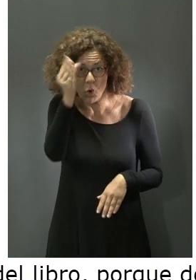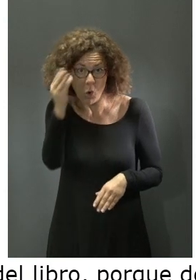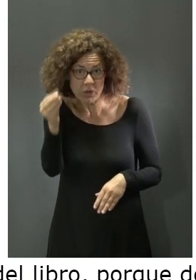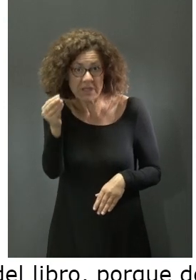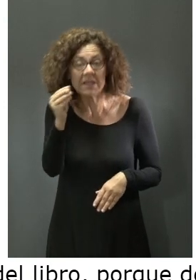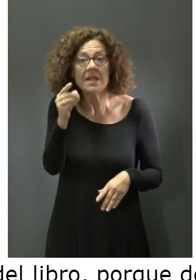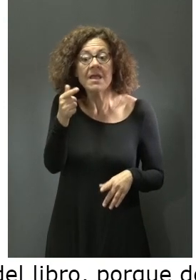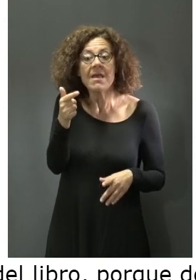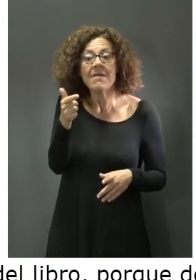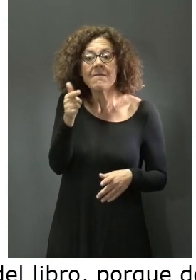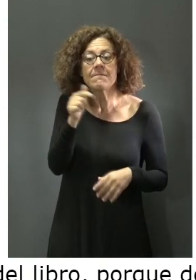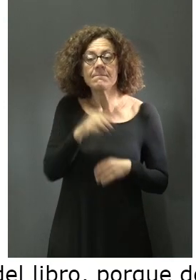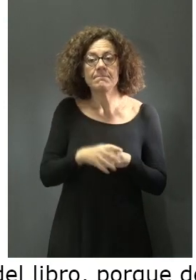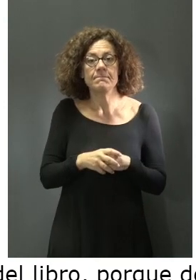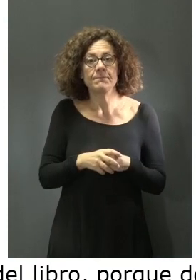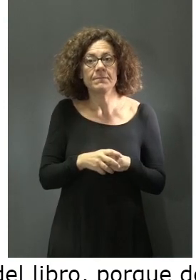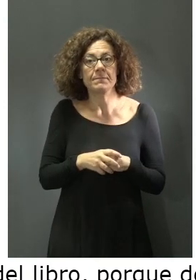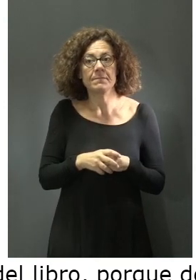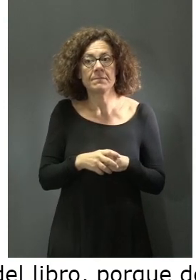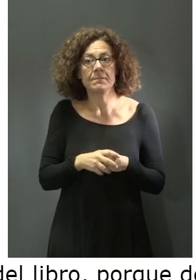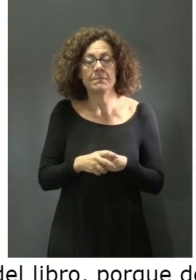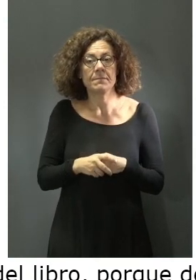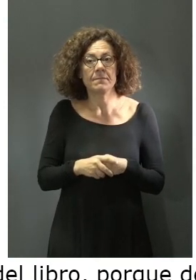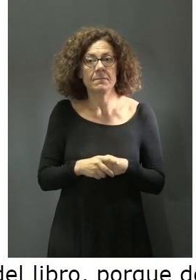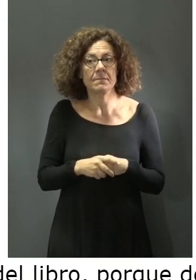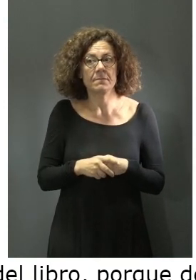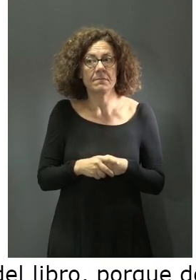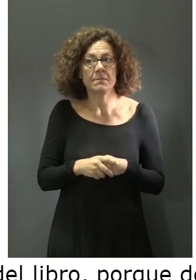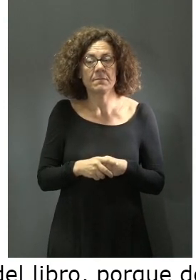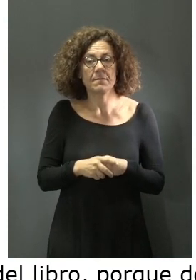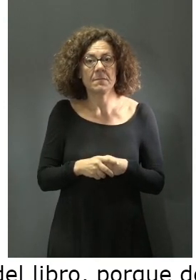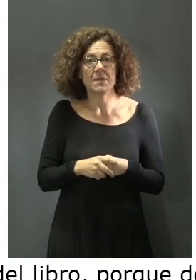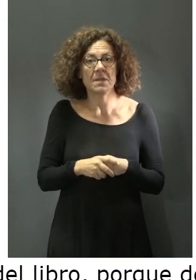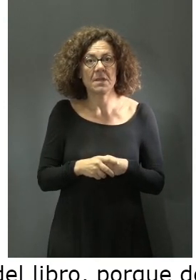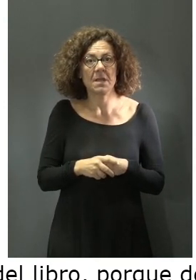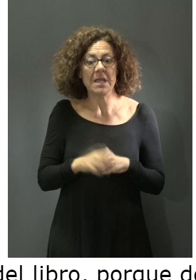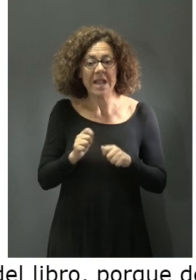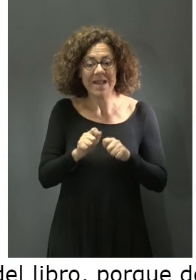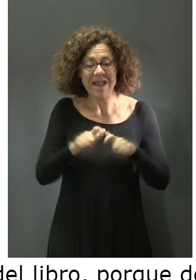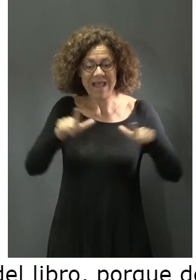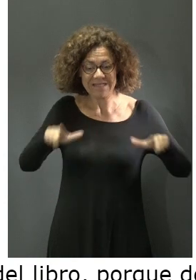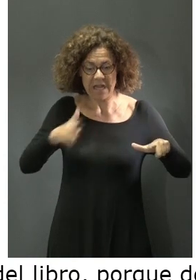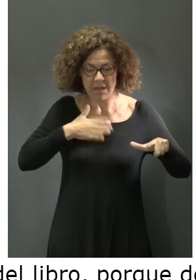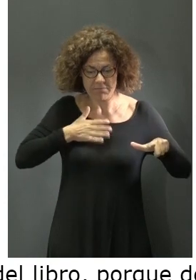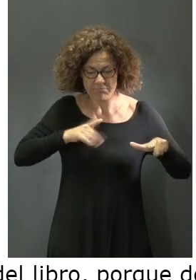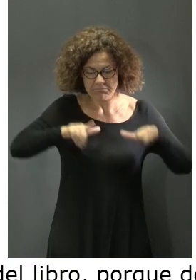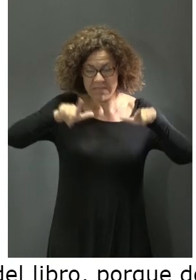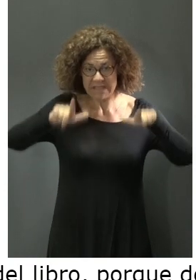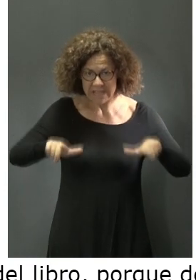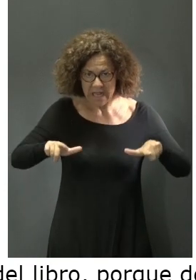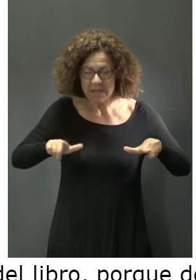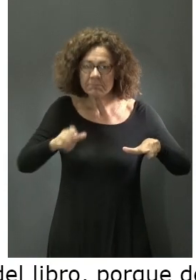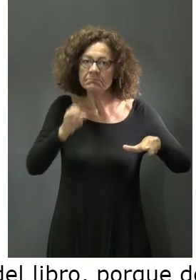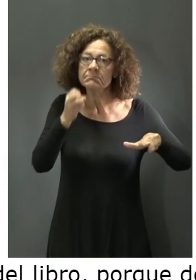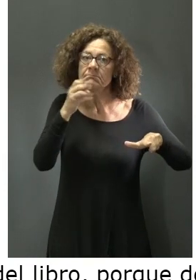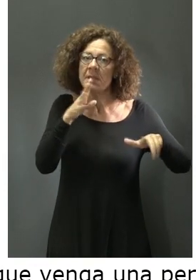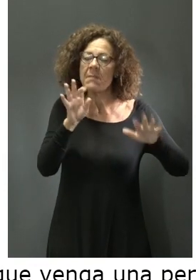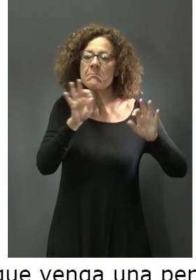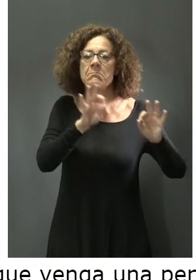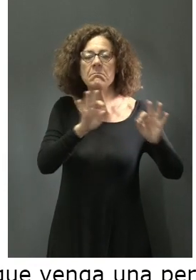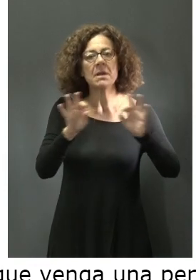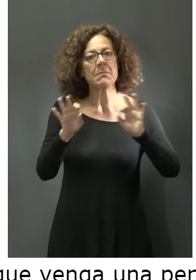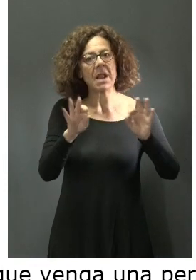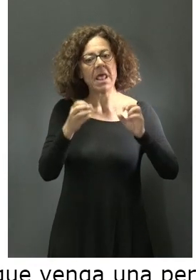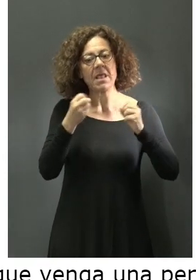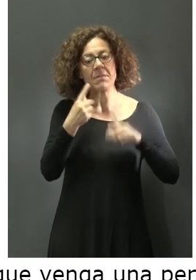y o sea, la sala donde estemos esté bien diseñada para